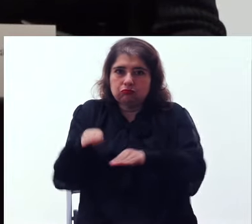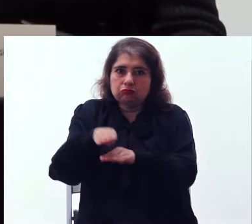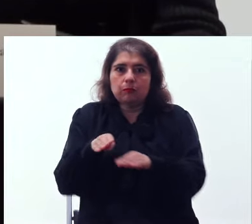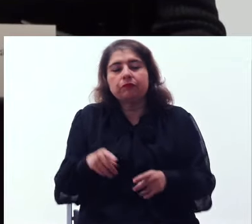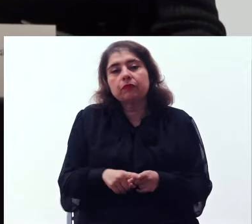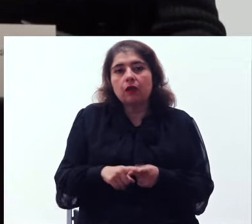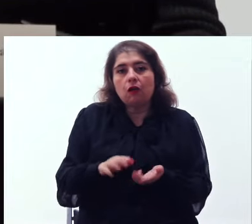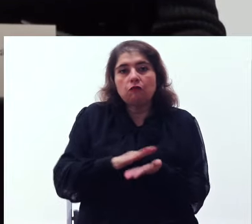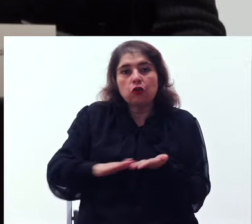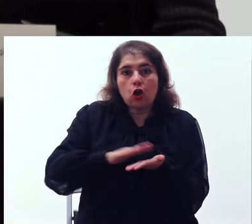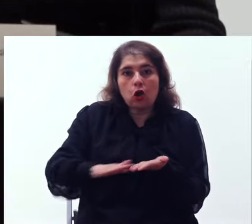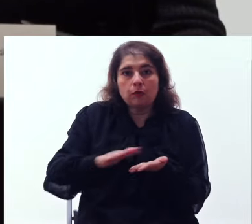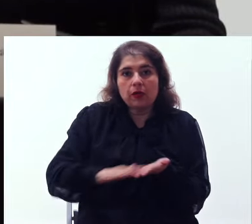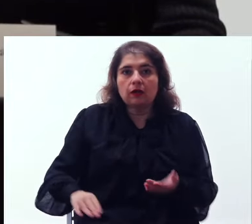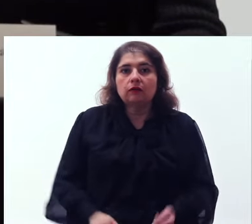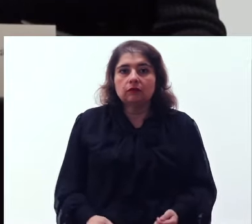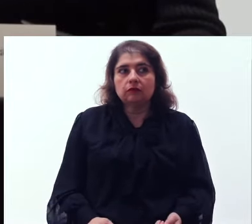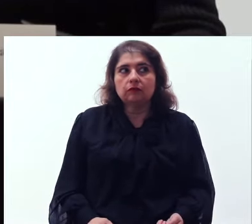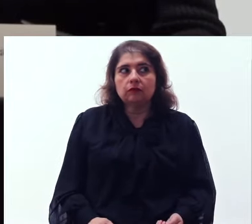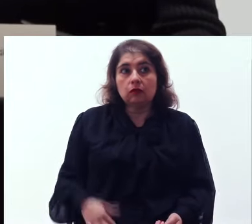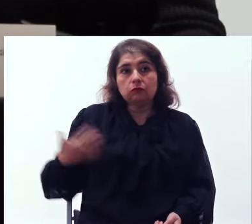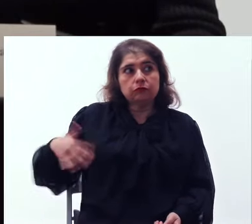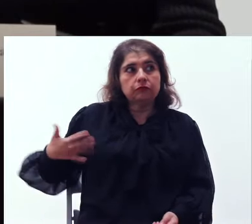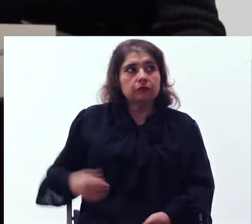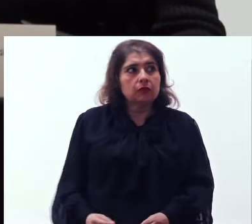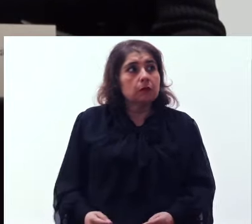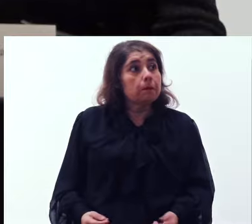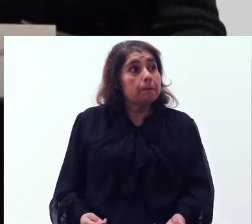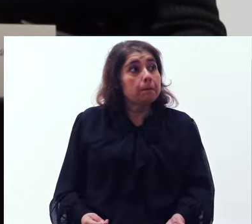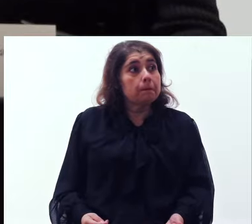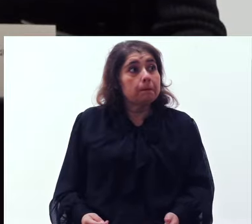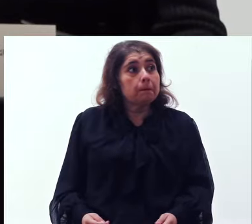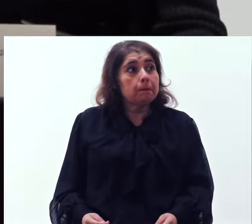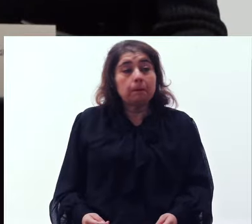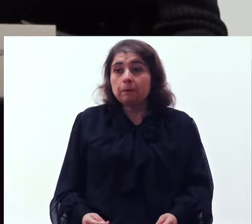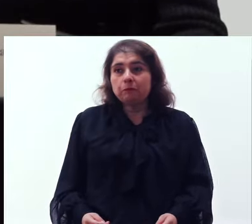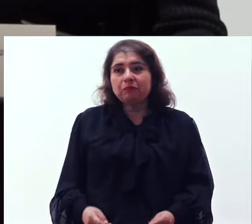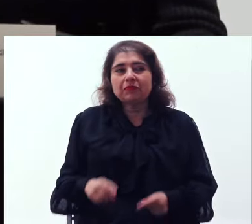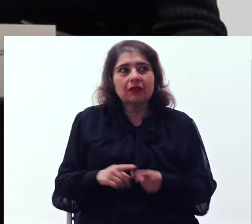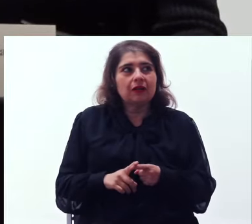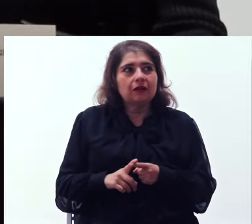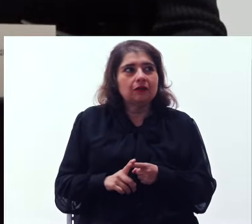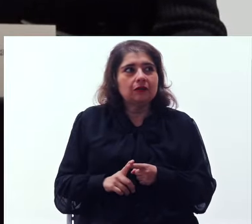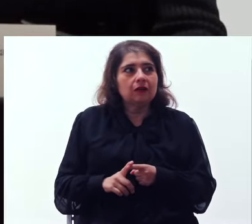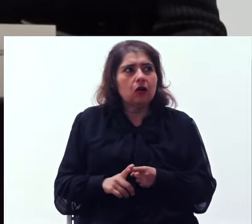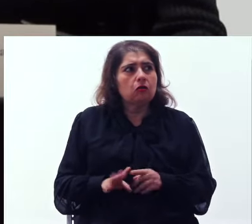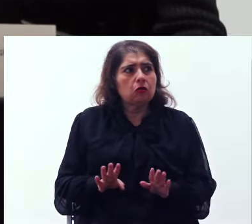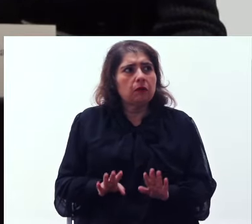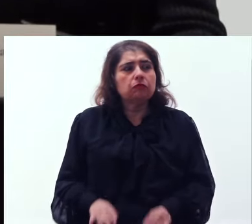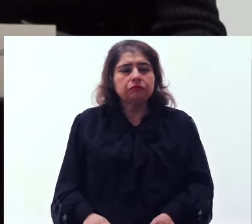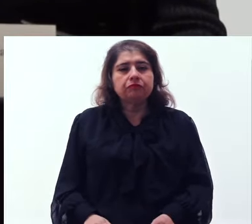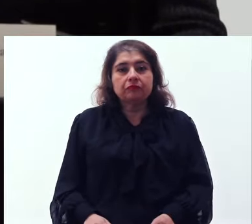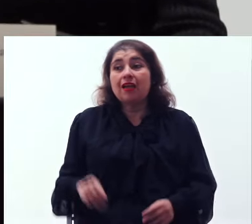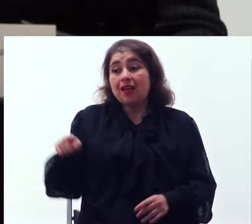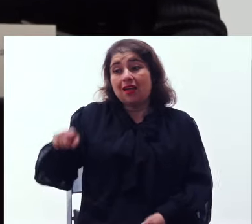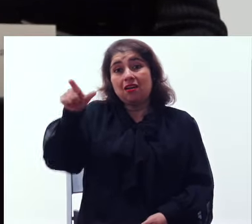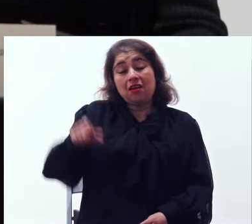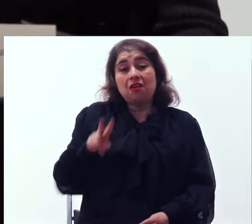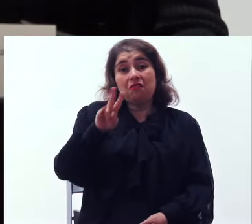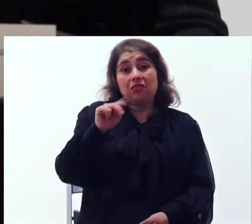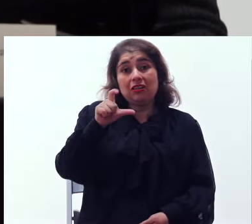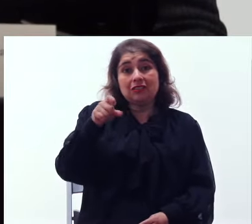fotocopia, como otro momento también de experimentación muy importante. Y con esto termino, con esta cita de